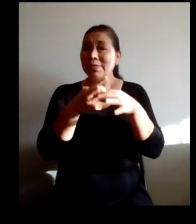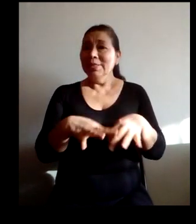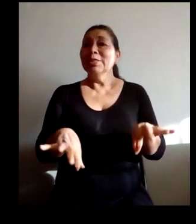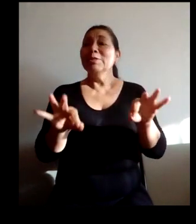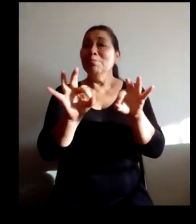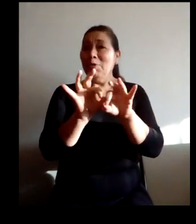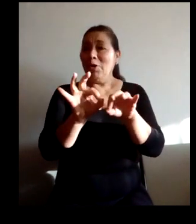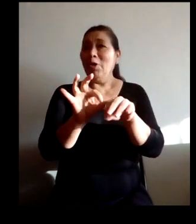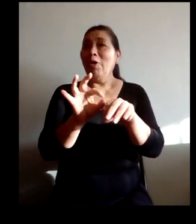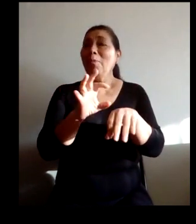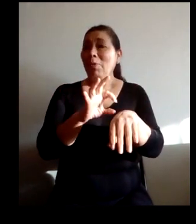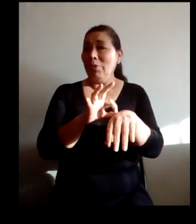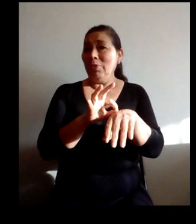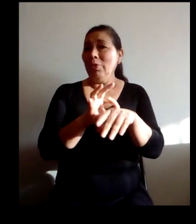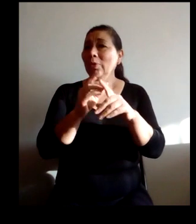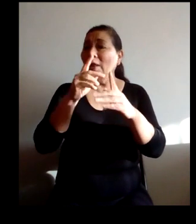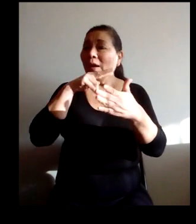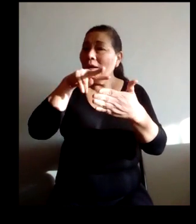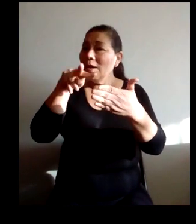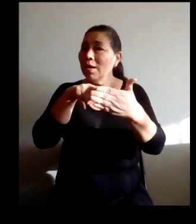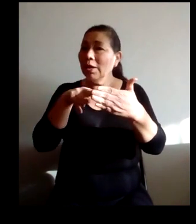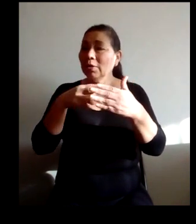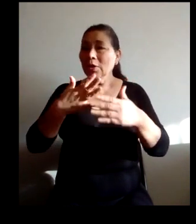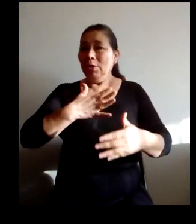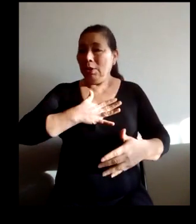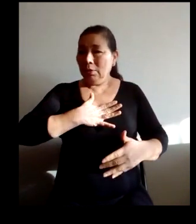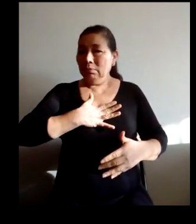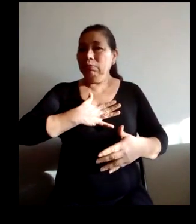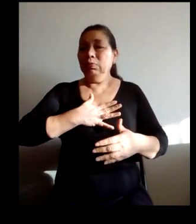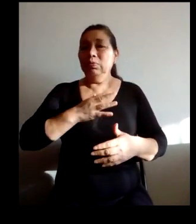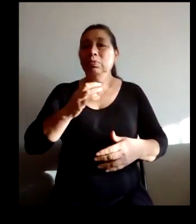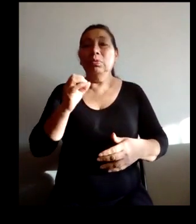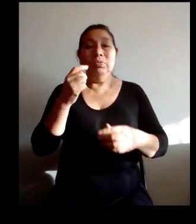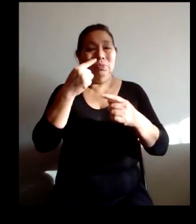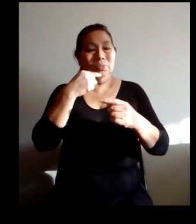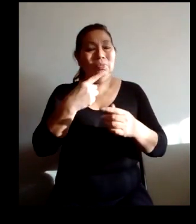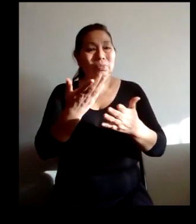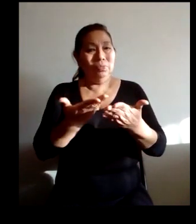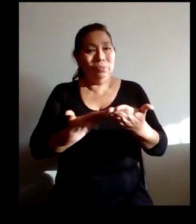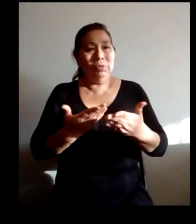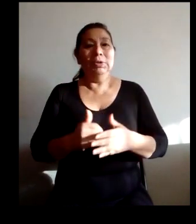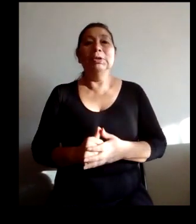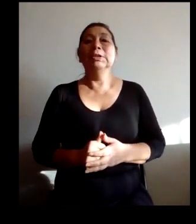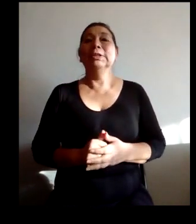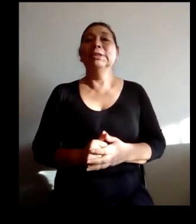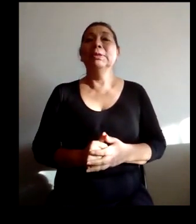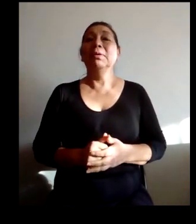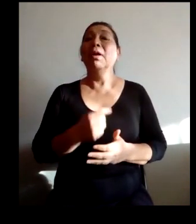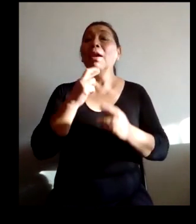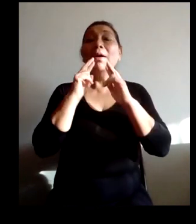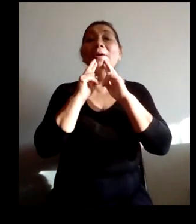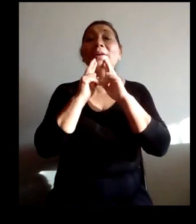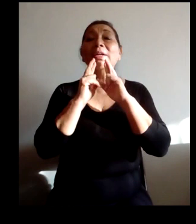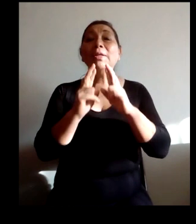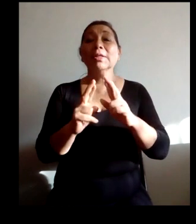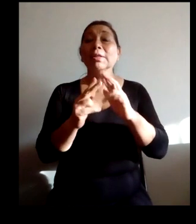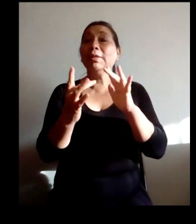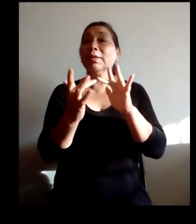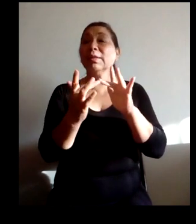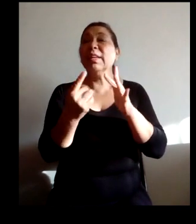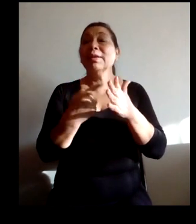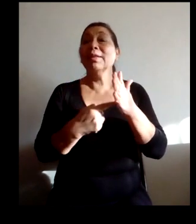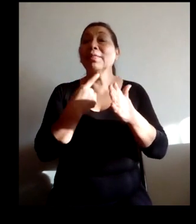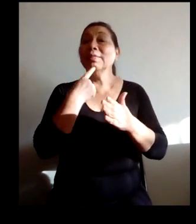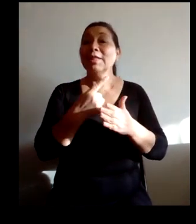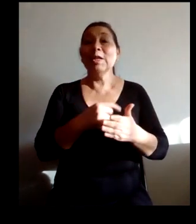¿por qué es importante que el médico evaluador haya llevado los cursos de lectura de placas radiográficas OIT para diagnosticar la neumoconiosis? Y la respuesta de